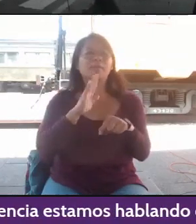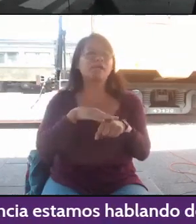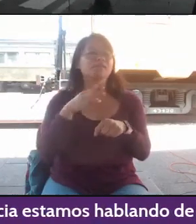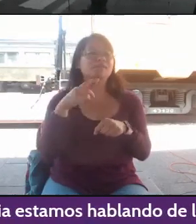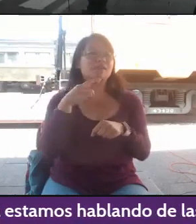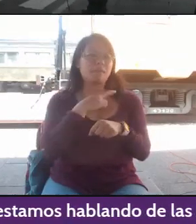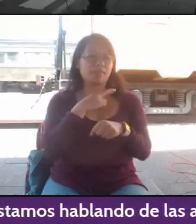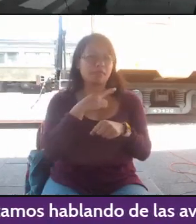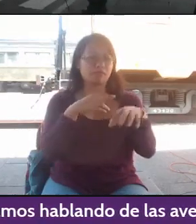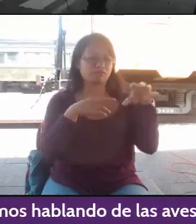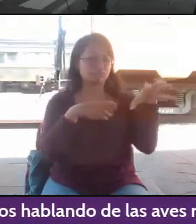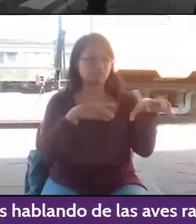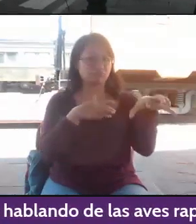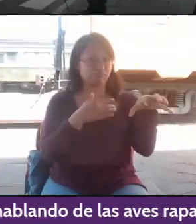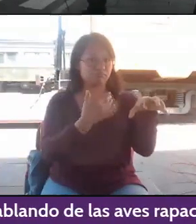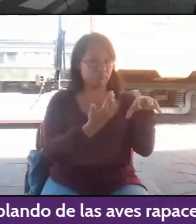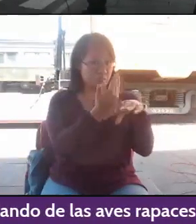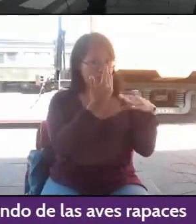rapaces diurnas son más rápidas?